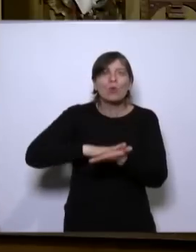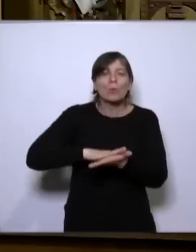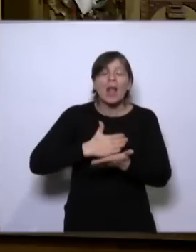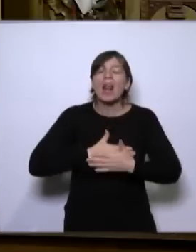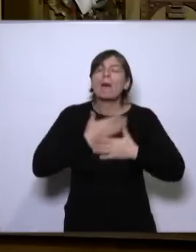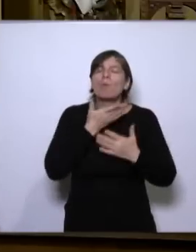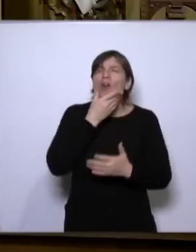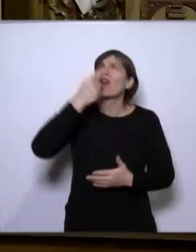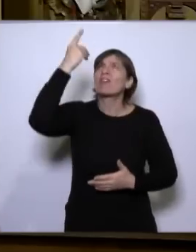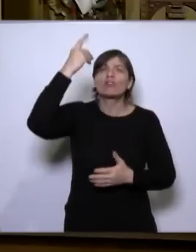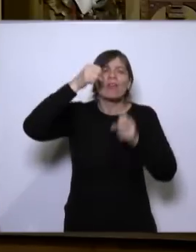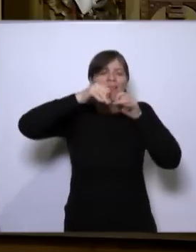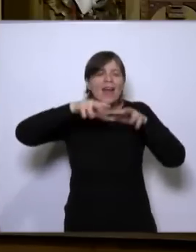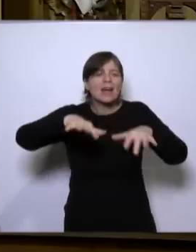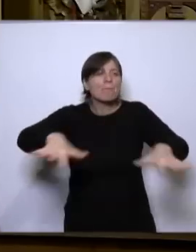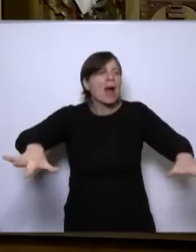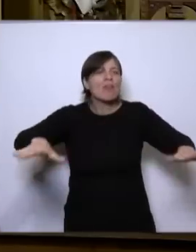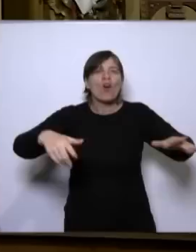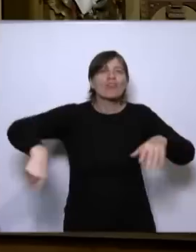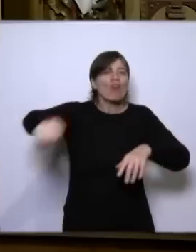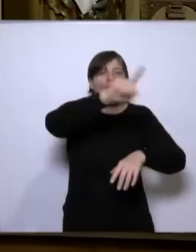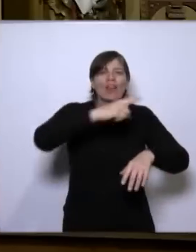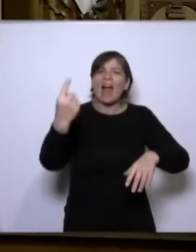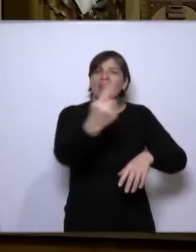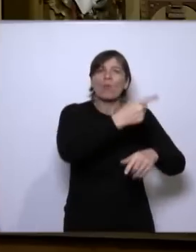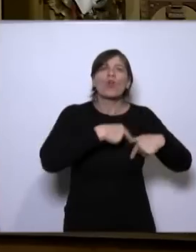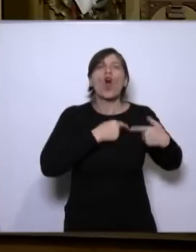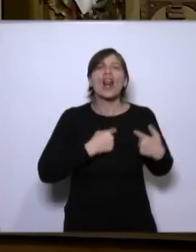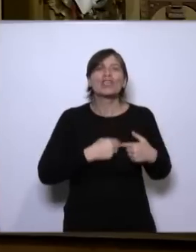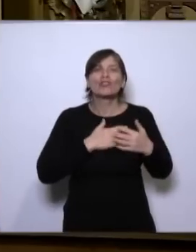el amor de Dios ha sido derramado en nuestros corazones